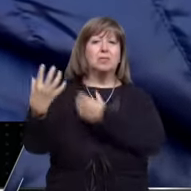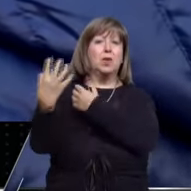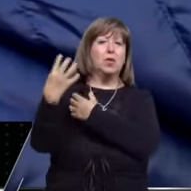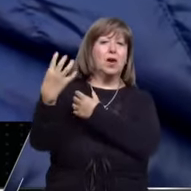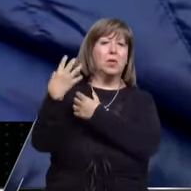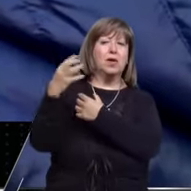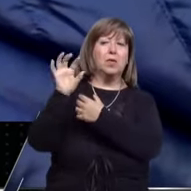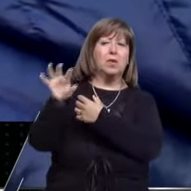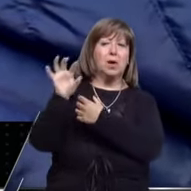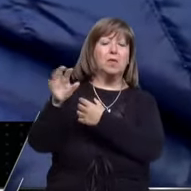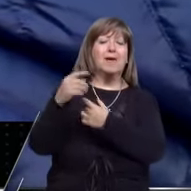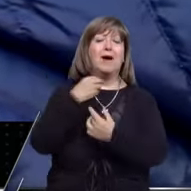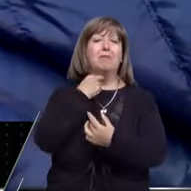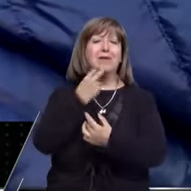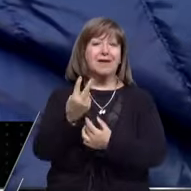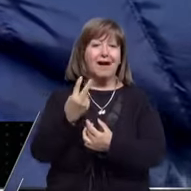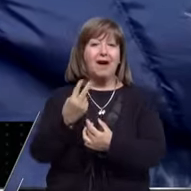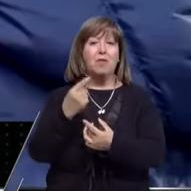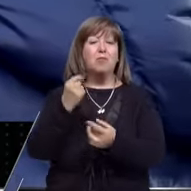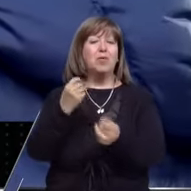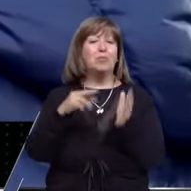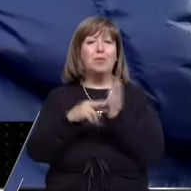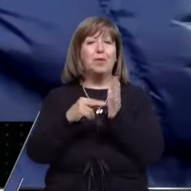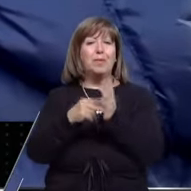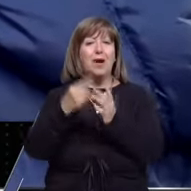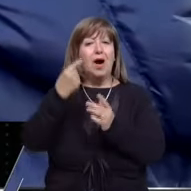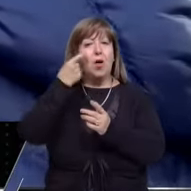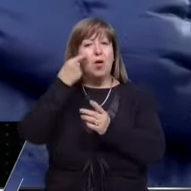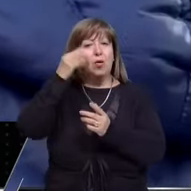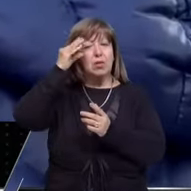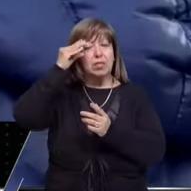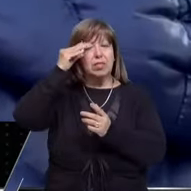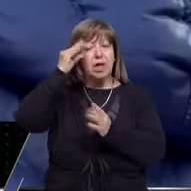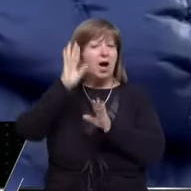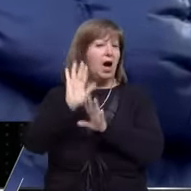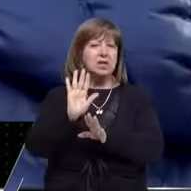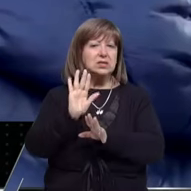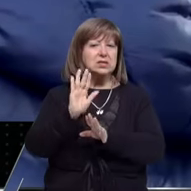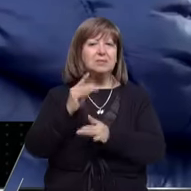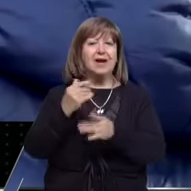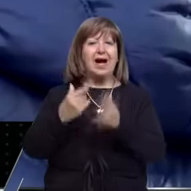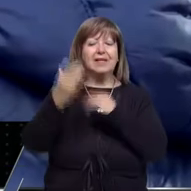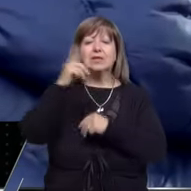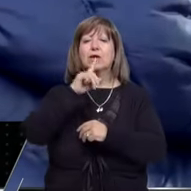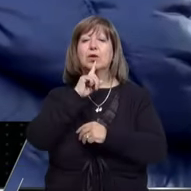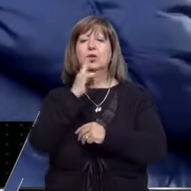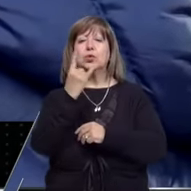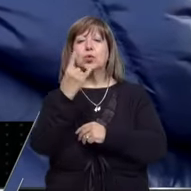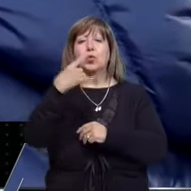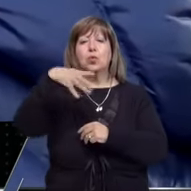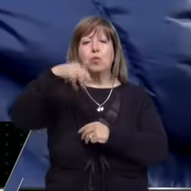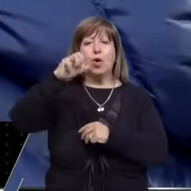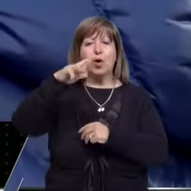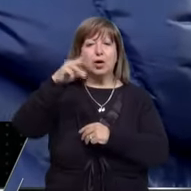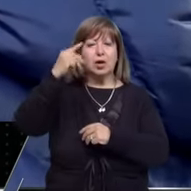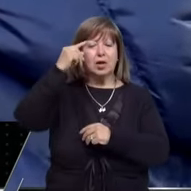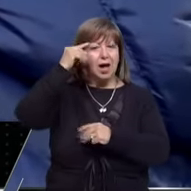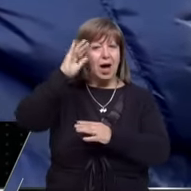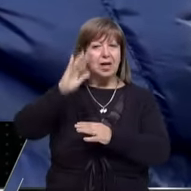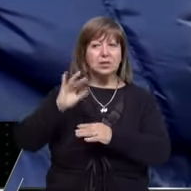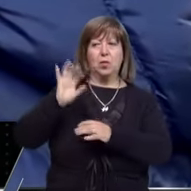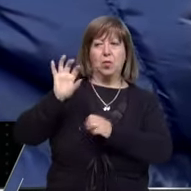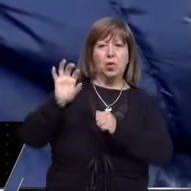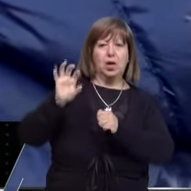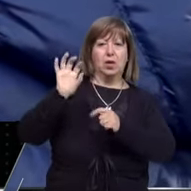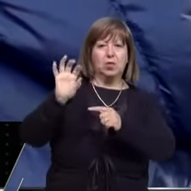psicopedagoga. Ya hemos tratado un montón de veces con esto, pero bueno, ahora desgraciadamente fue